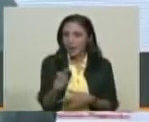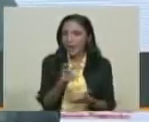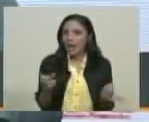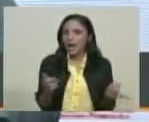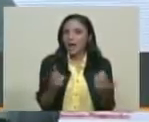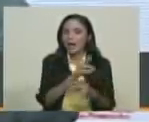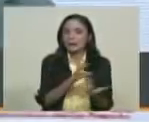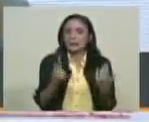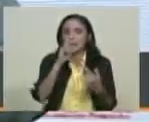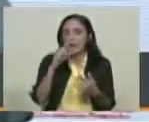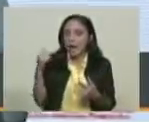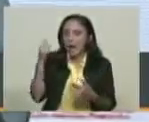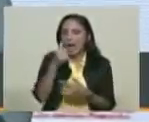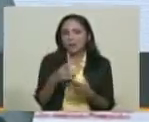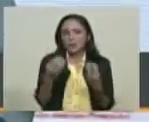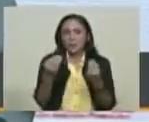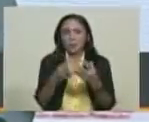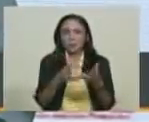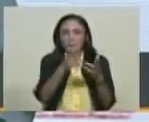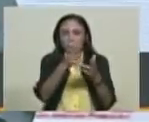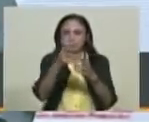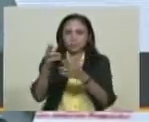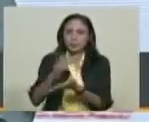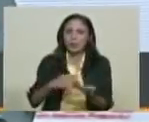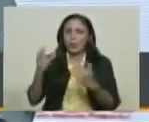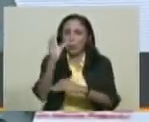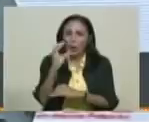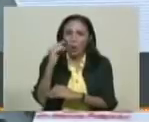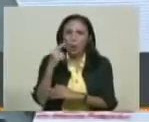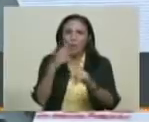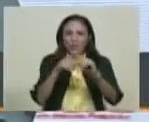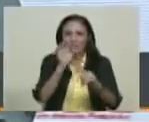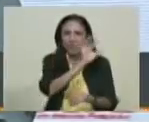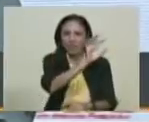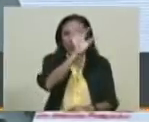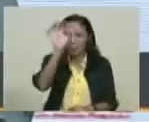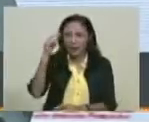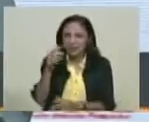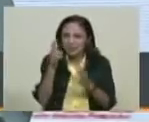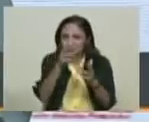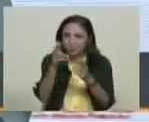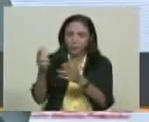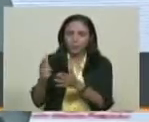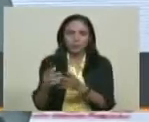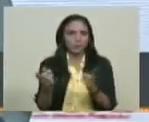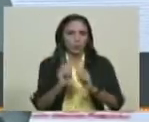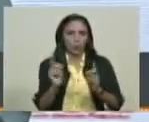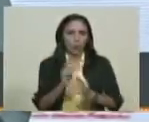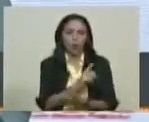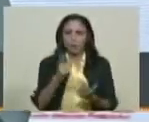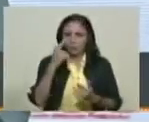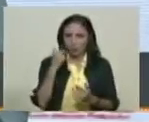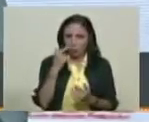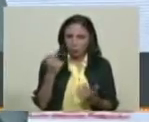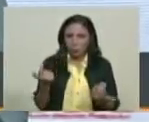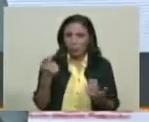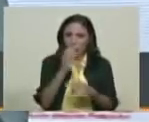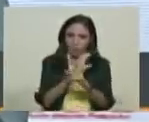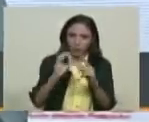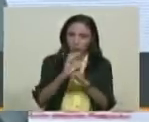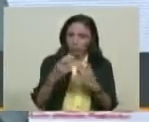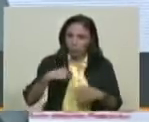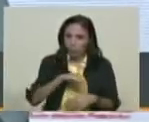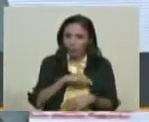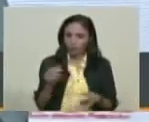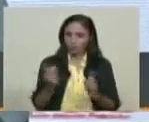matado y hemos acabado con el adversario político, ¿no? Aquí no hay tradición de acabar, asesinar al adversario